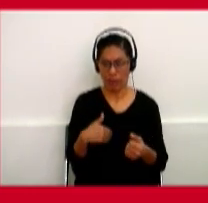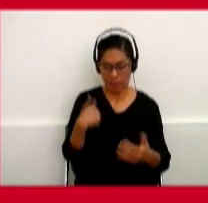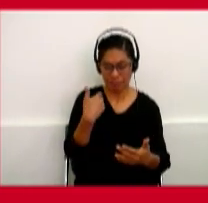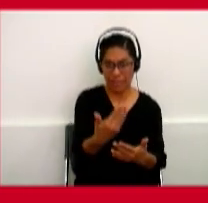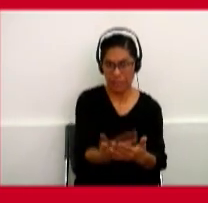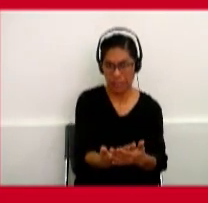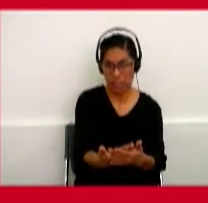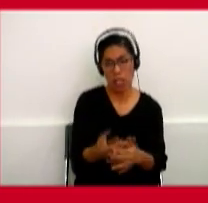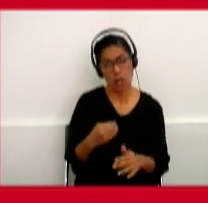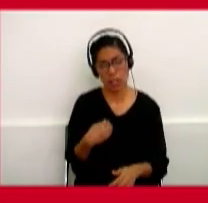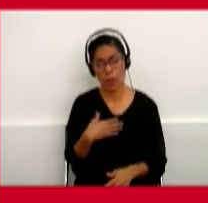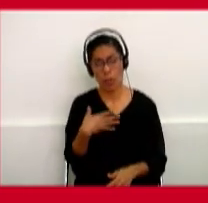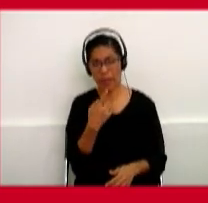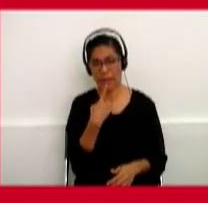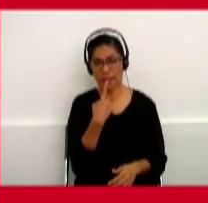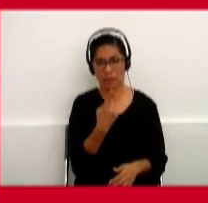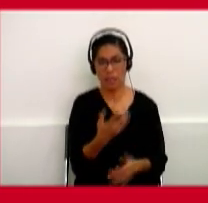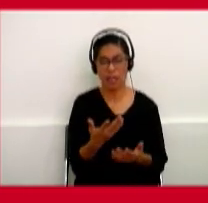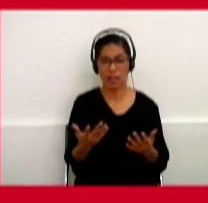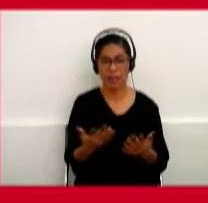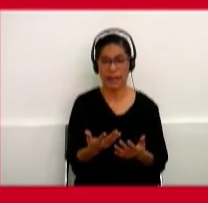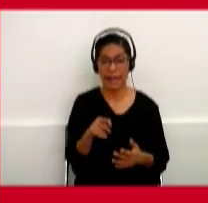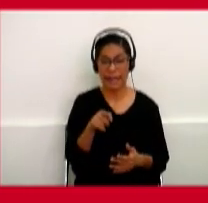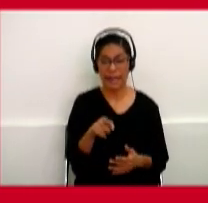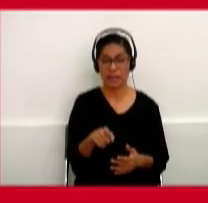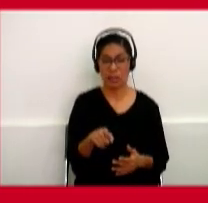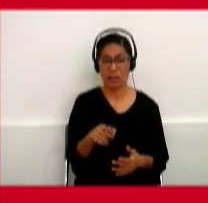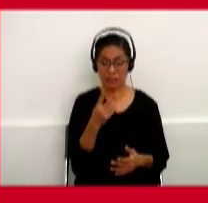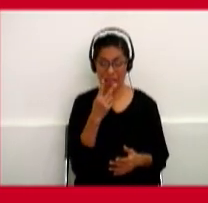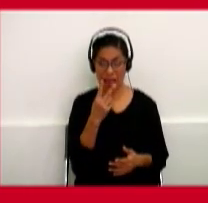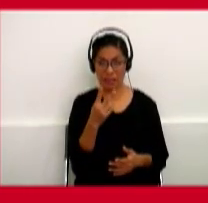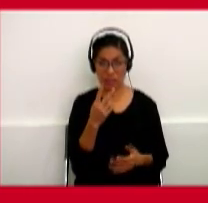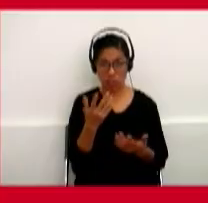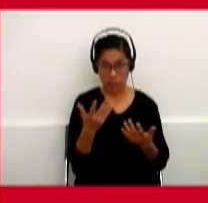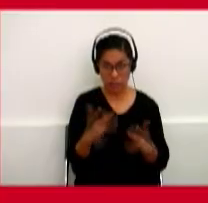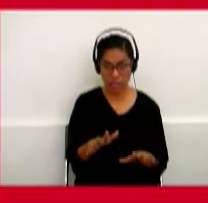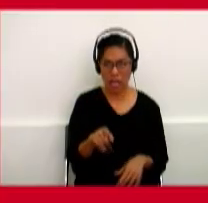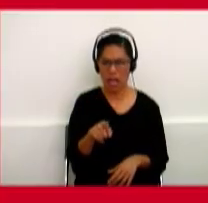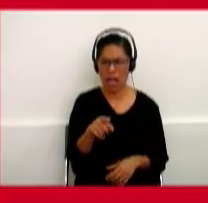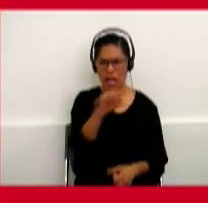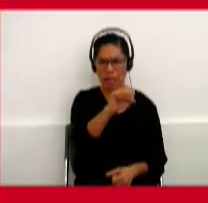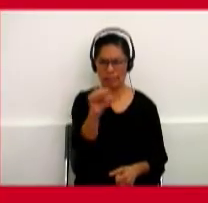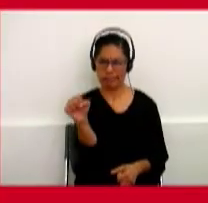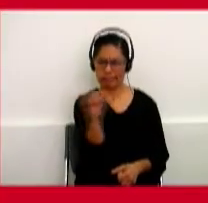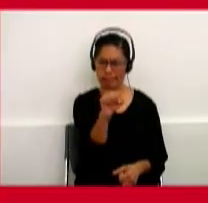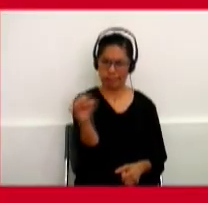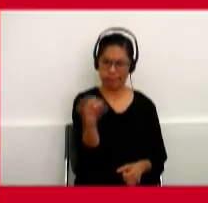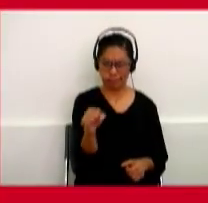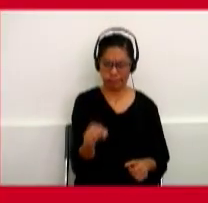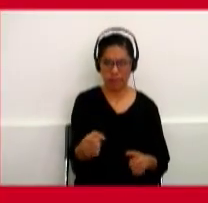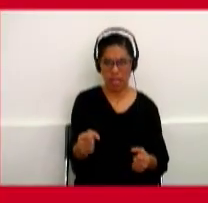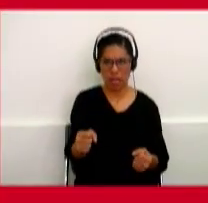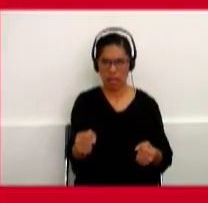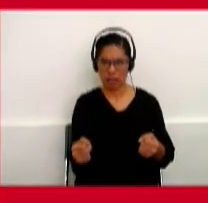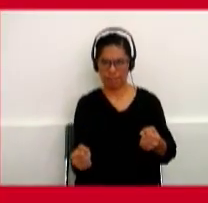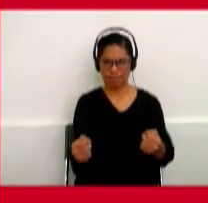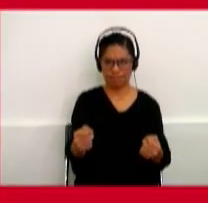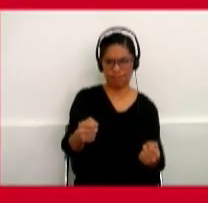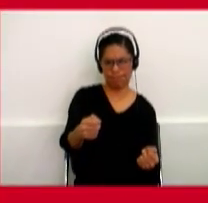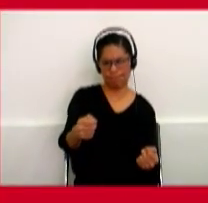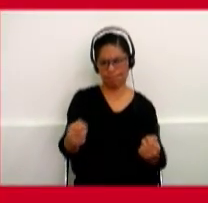Yo lo que podría decir es que esto solamente se ha verificado en algunos camiones no cargados, ¿no? Entonces,